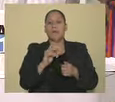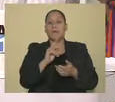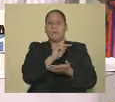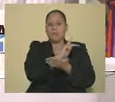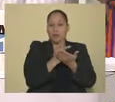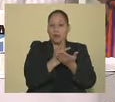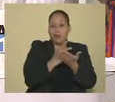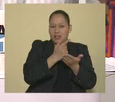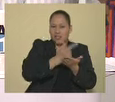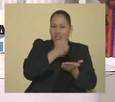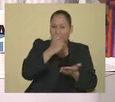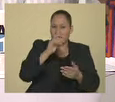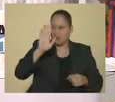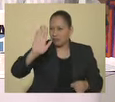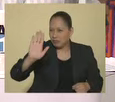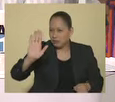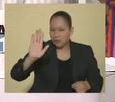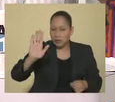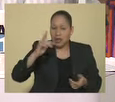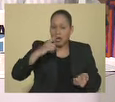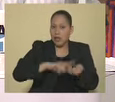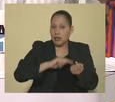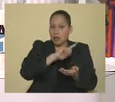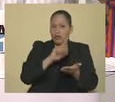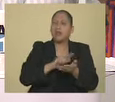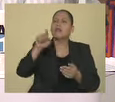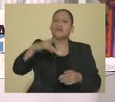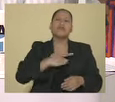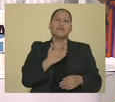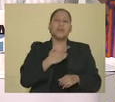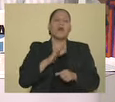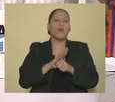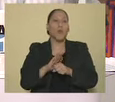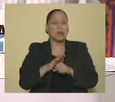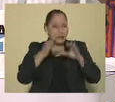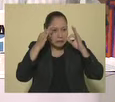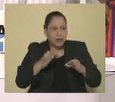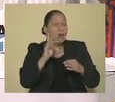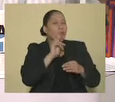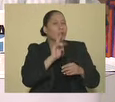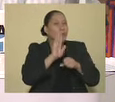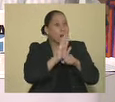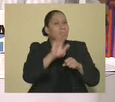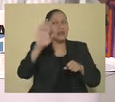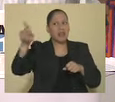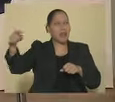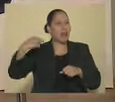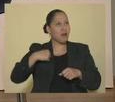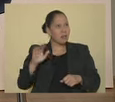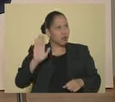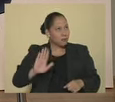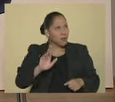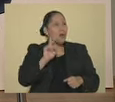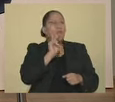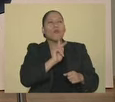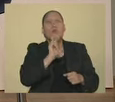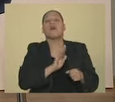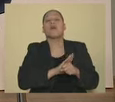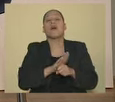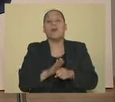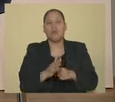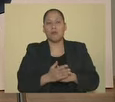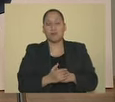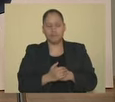del delito de amenazas, ¿cuál considera usted que sea una prueba contundente para comprobar las amenazas?